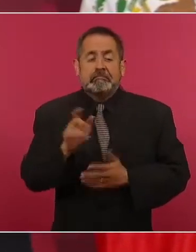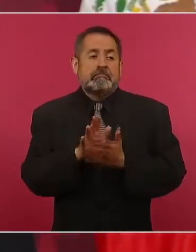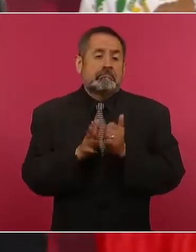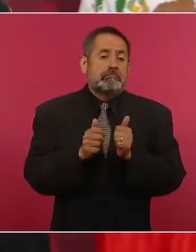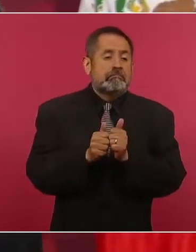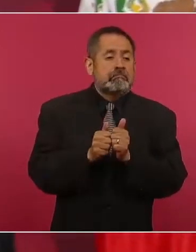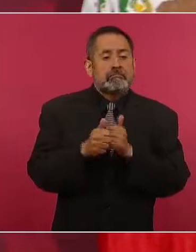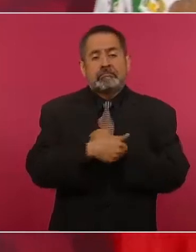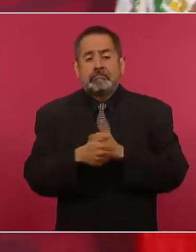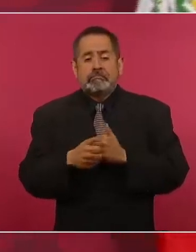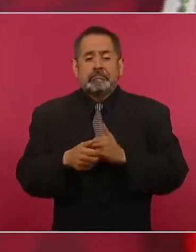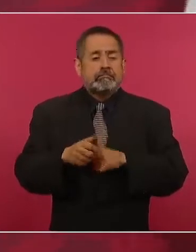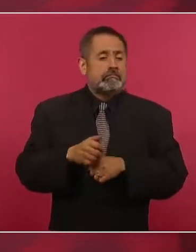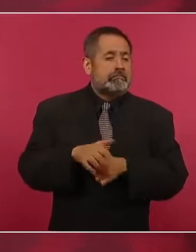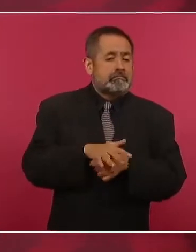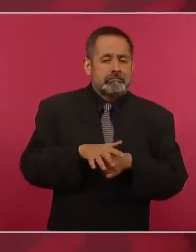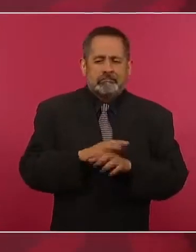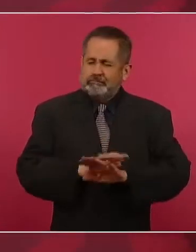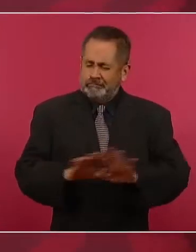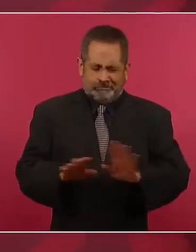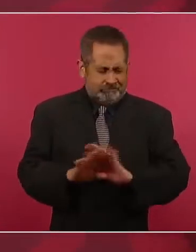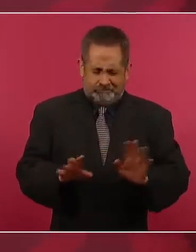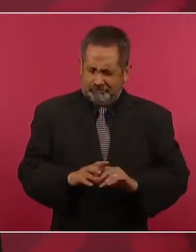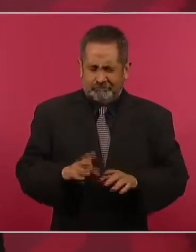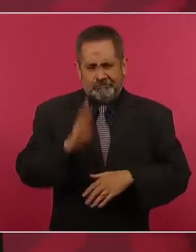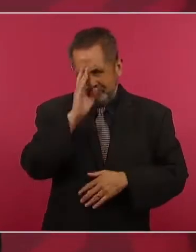caso de estos médicos,